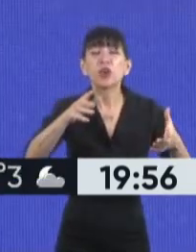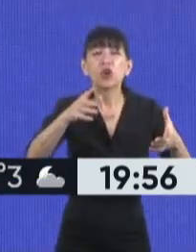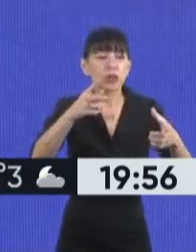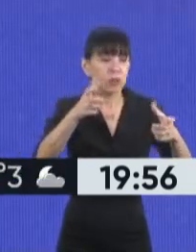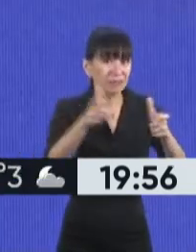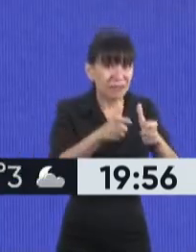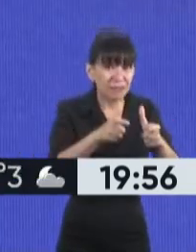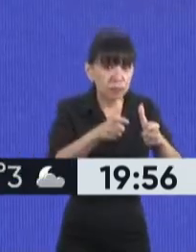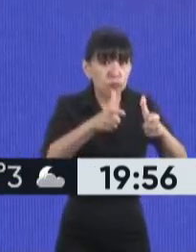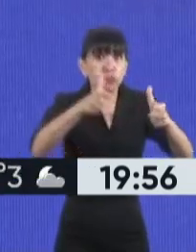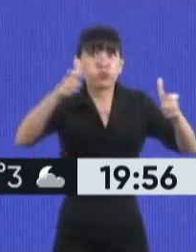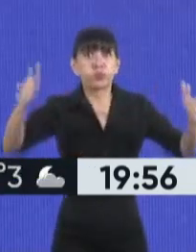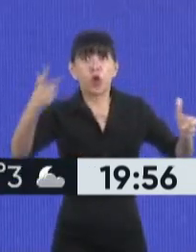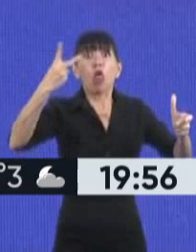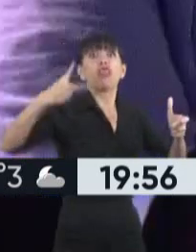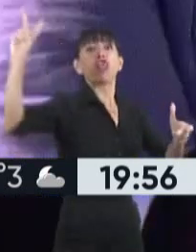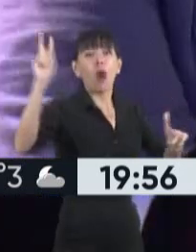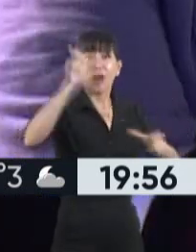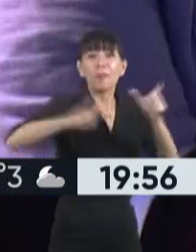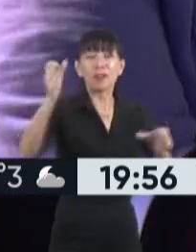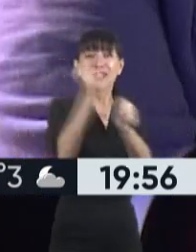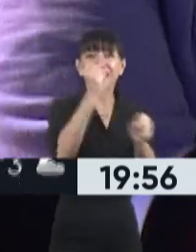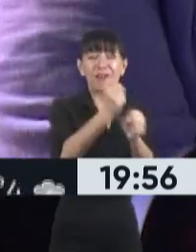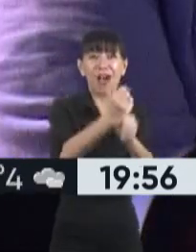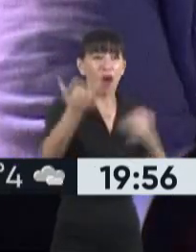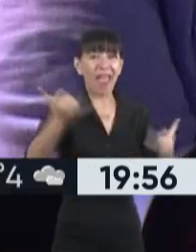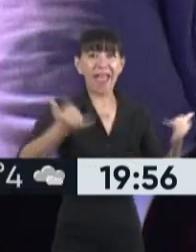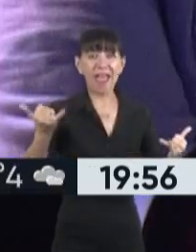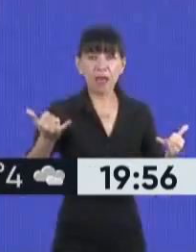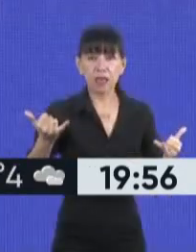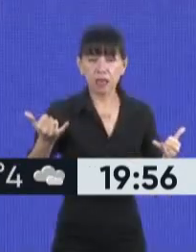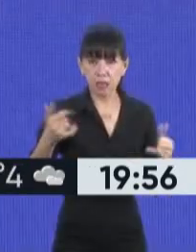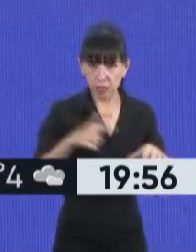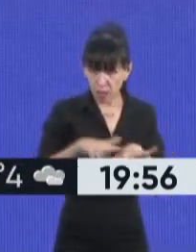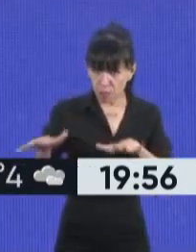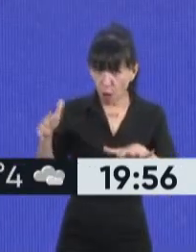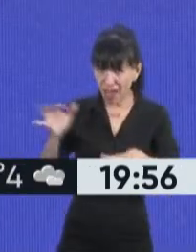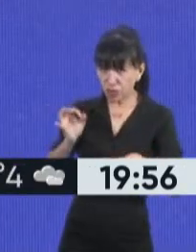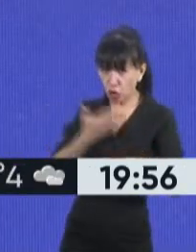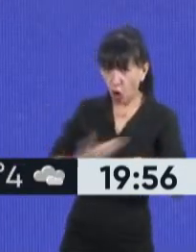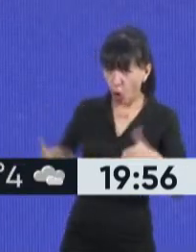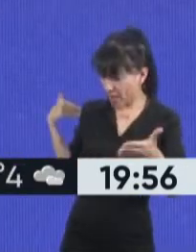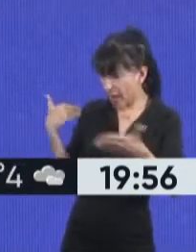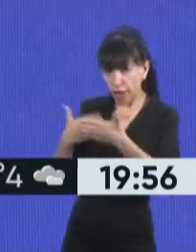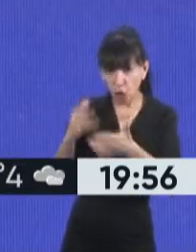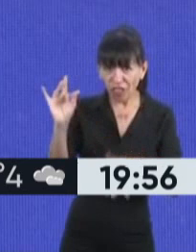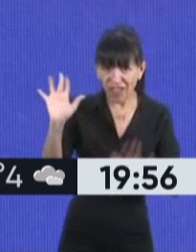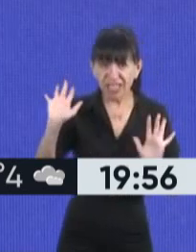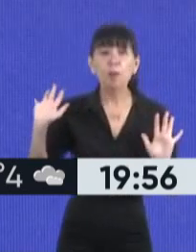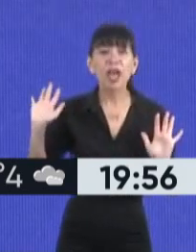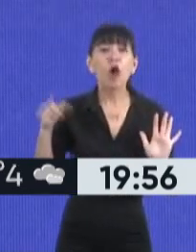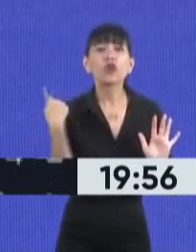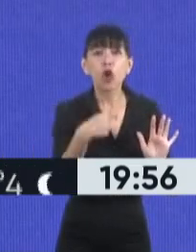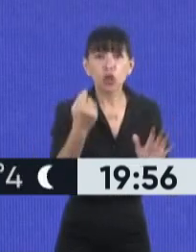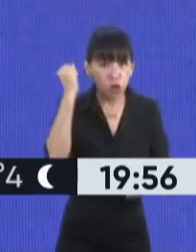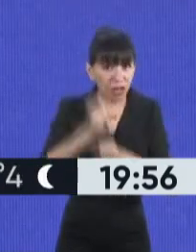doble de lo que recibimos. Nos tocaron tiempos difíciles, pero no dejamos de hacer, ¿eh? No dejamos